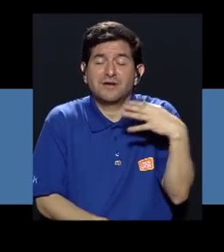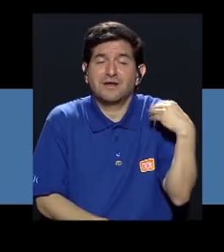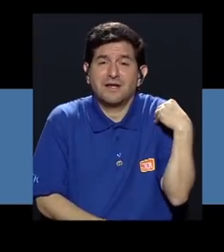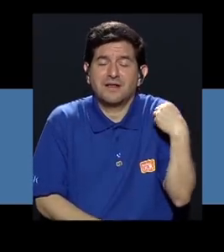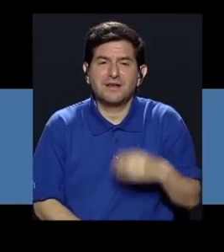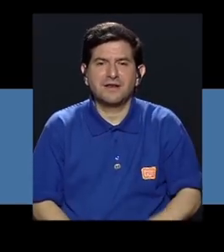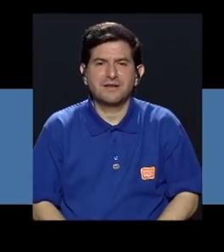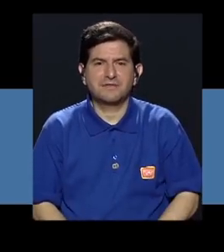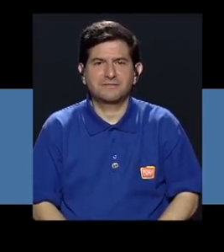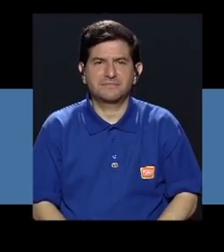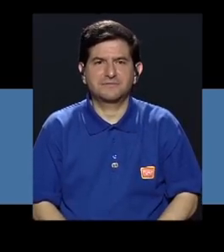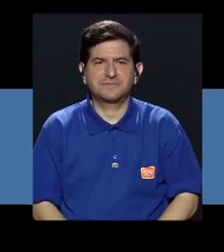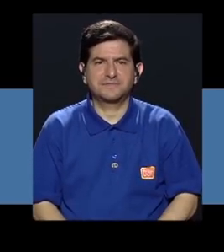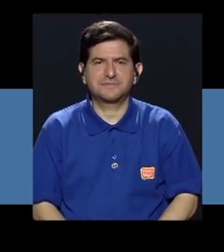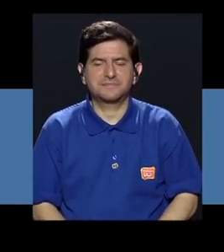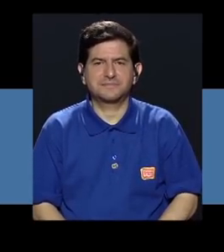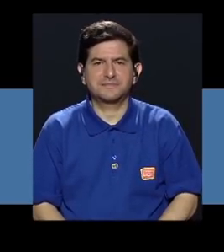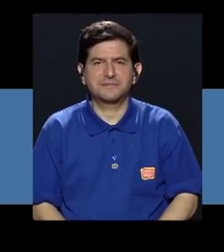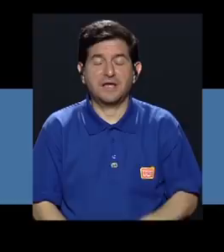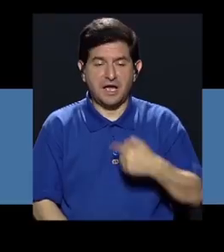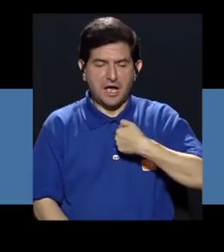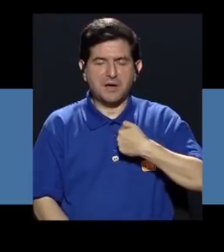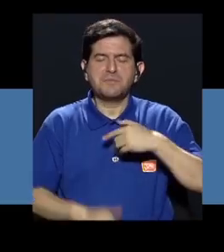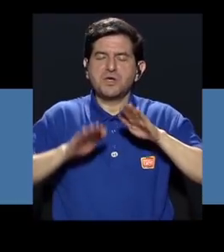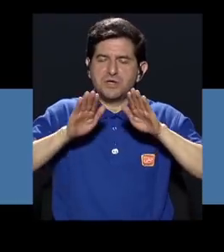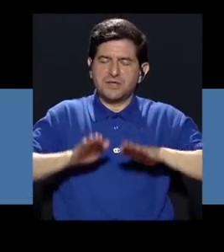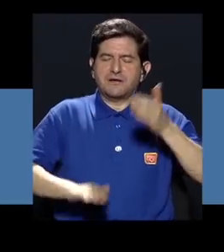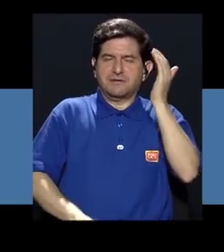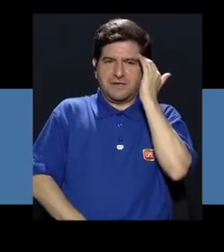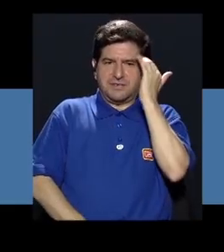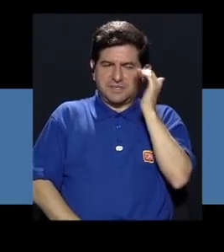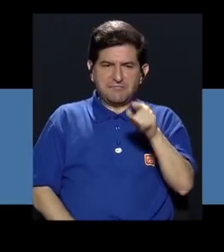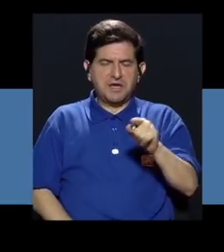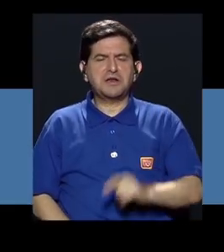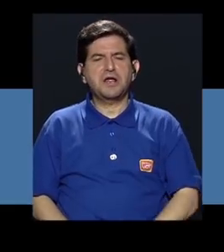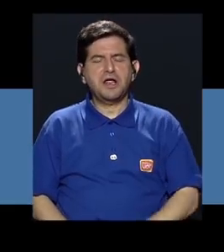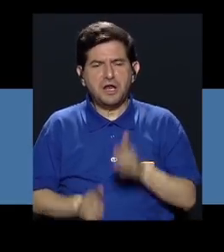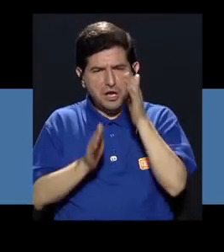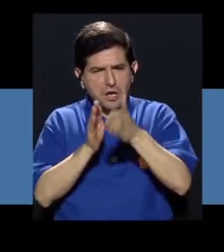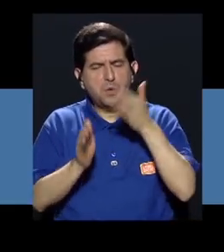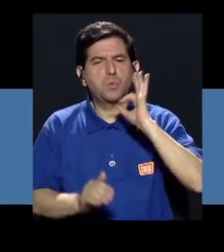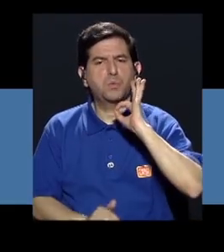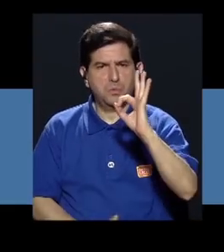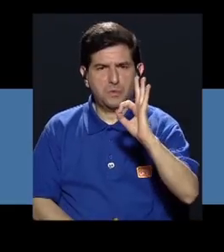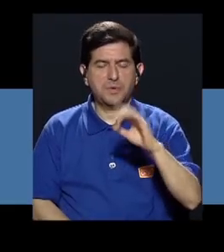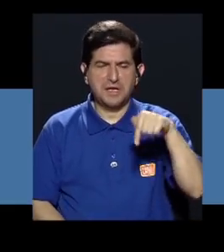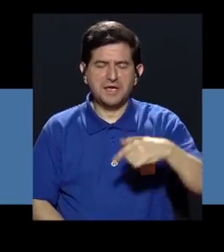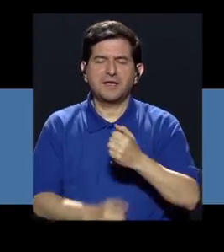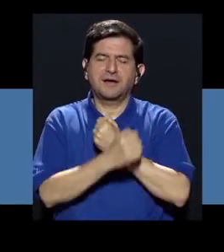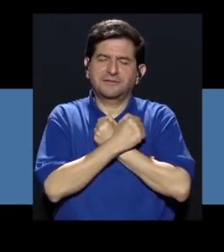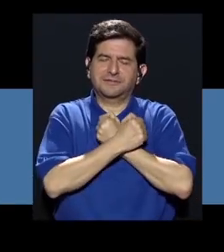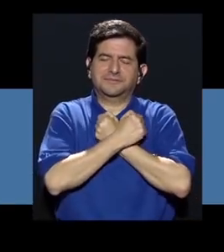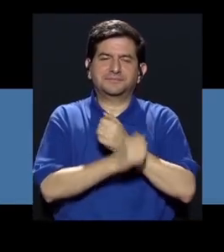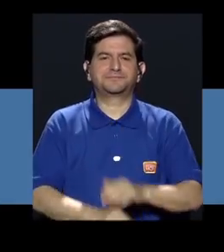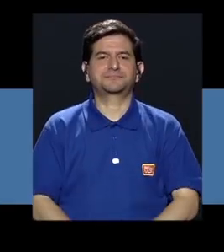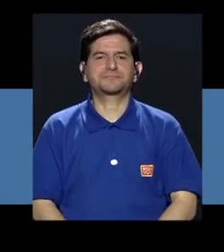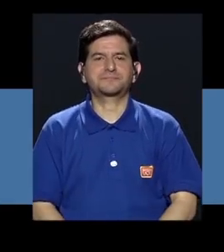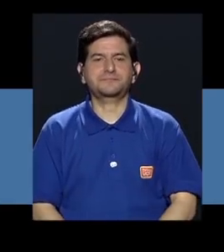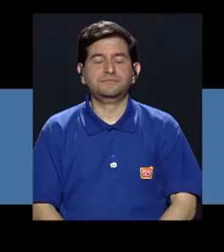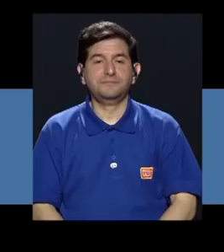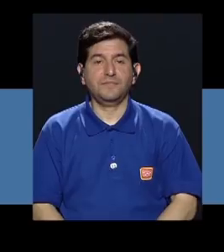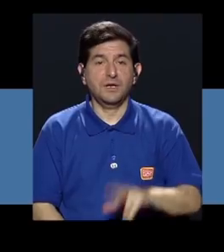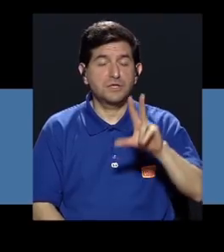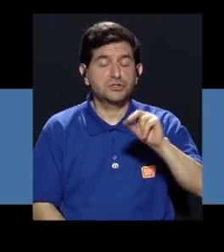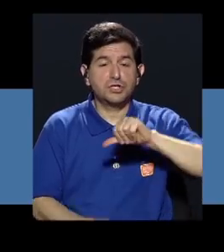gusta mucho, venir al centro. Entonces me tranquiliza mucho saber que él está bien cuidado y que aquí lo quieren.